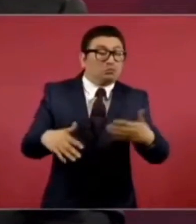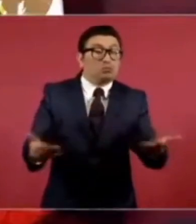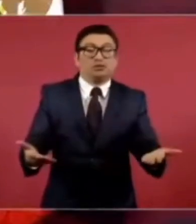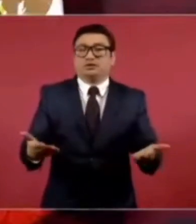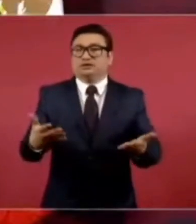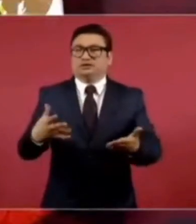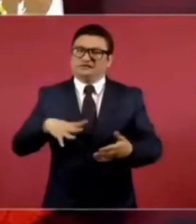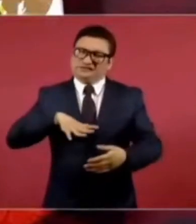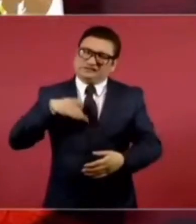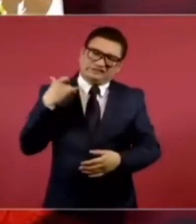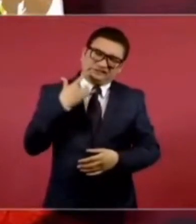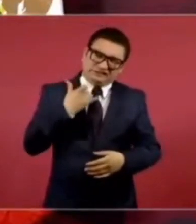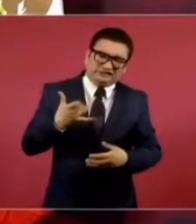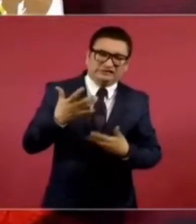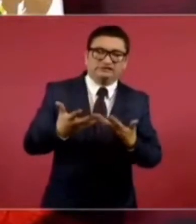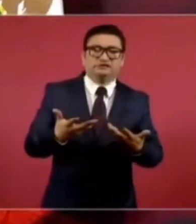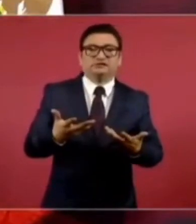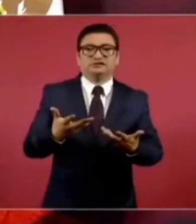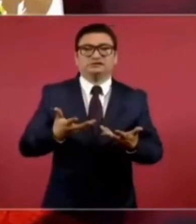sacrificios?